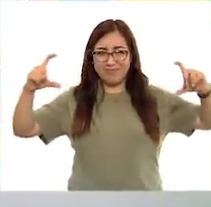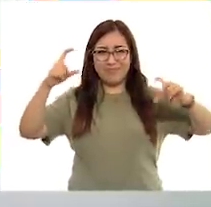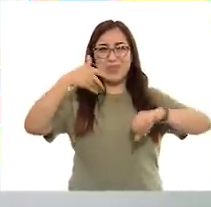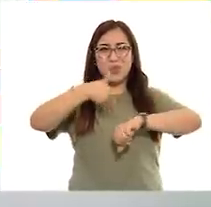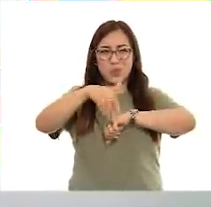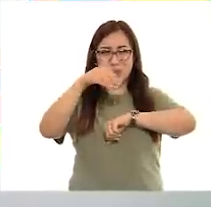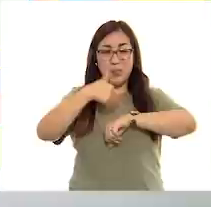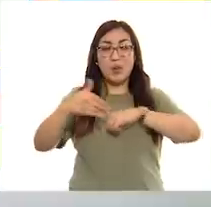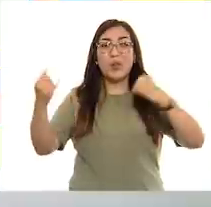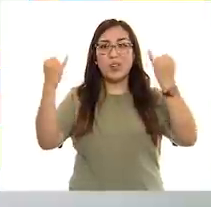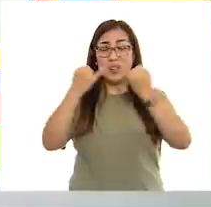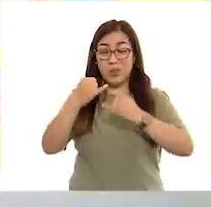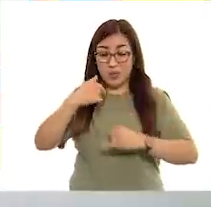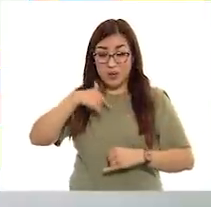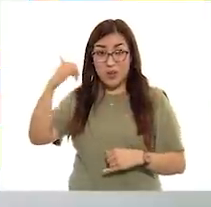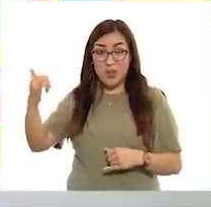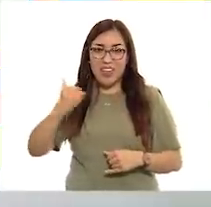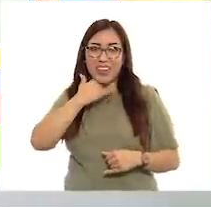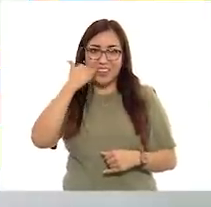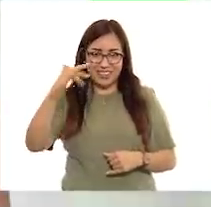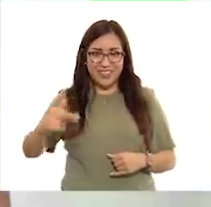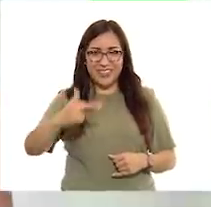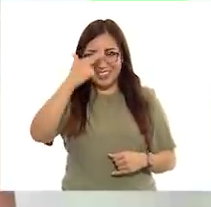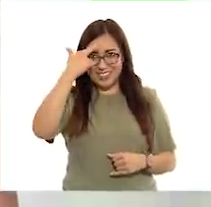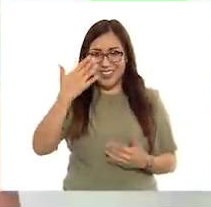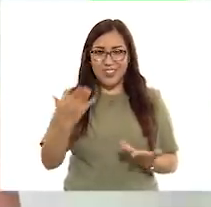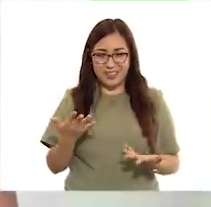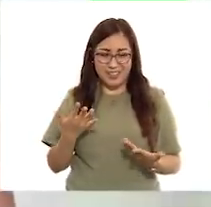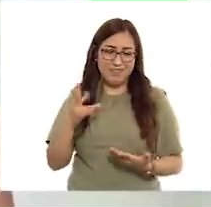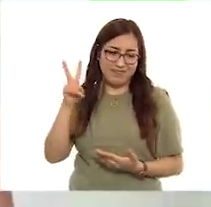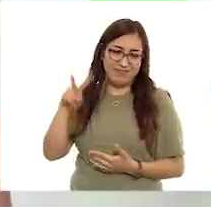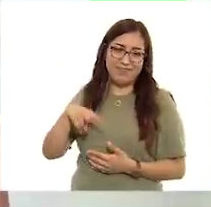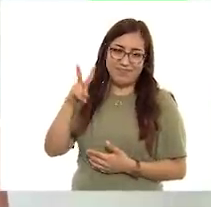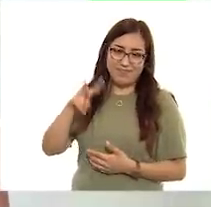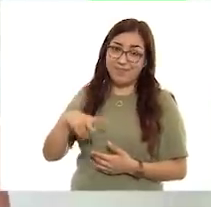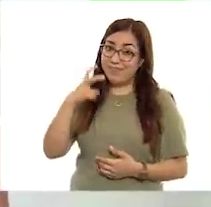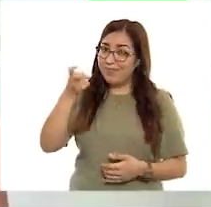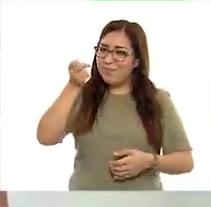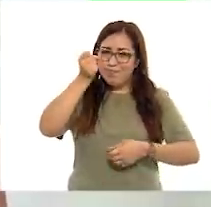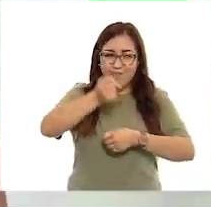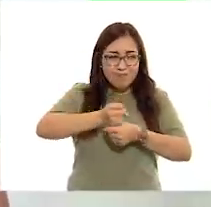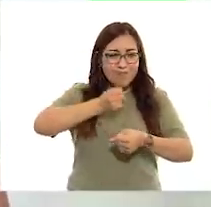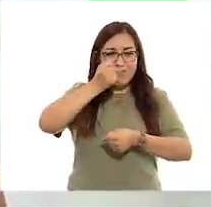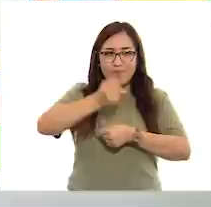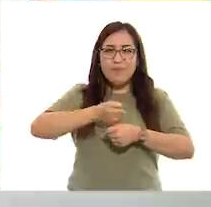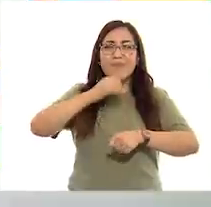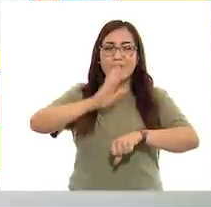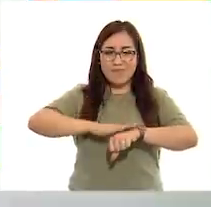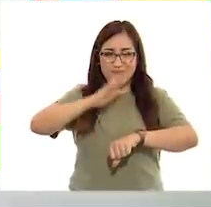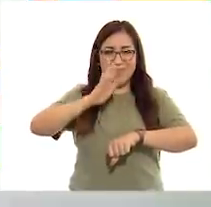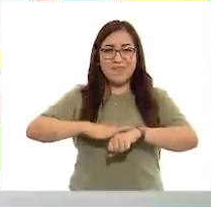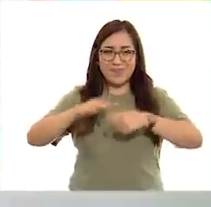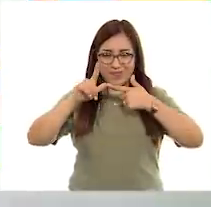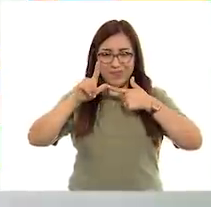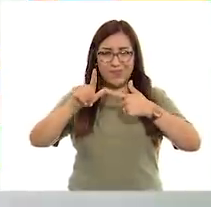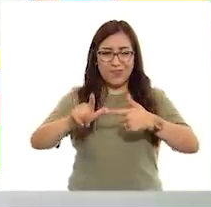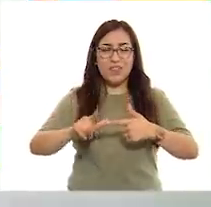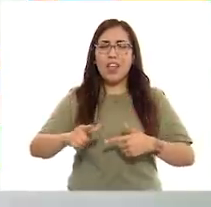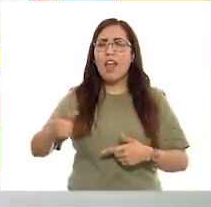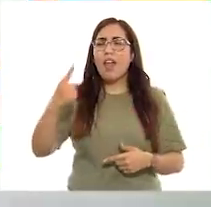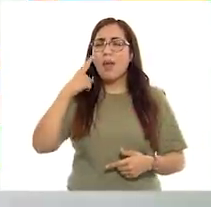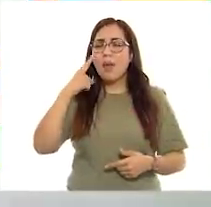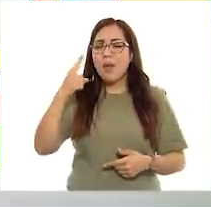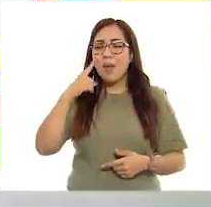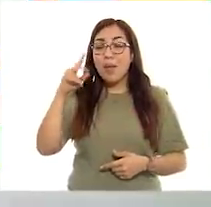hicimos el día de hoy cuando me equivoqué, ¿verdad? Es correcto. Vamos a practicar un poco más. ¡Sí! Observa